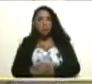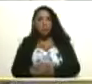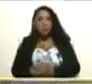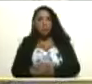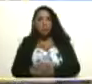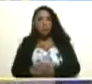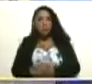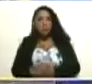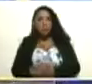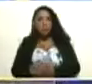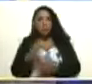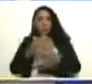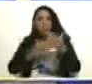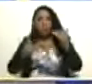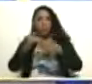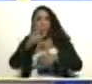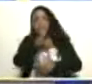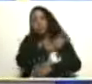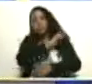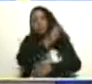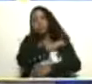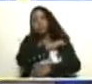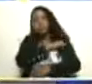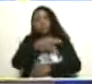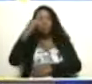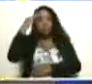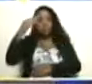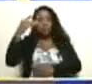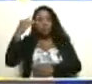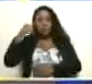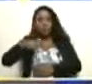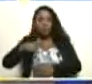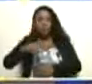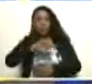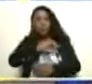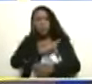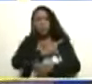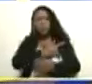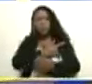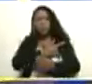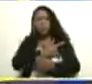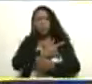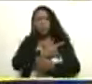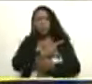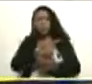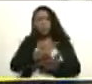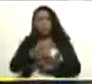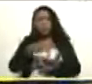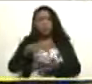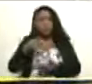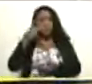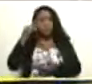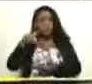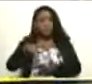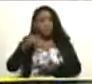Estado Mayor Superior, generales, almirantes, oficiales de nuestra Fuerza Armada Nacional Bolivariana.